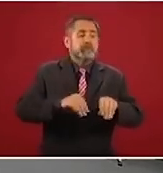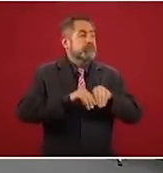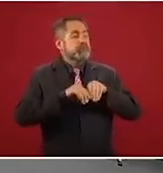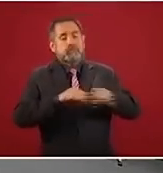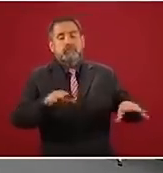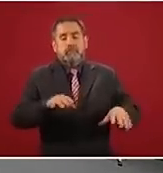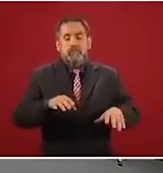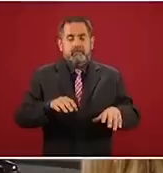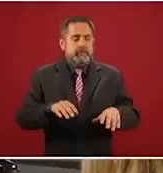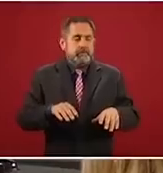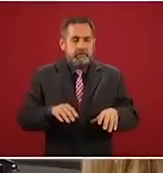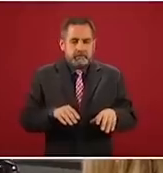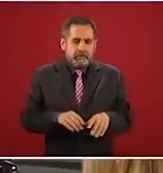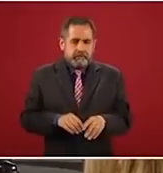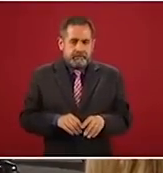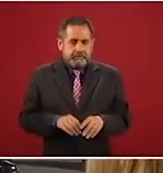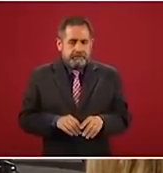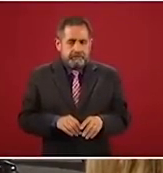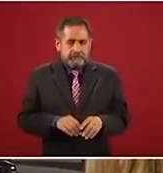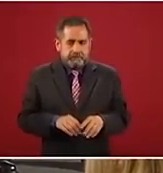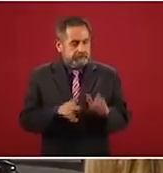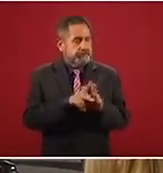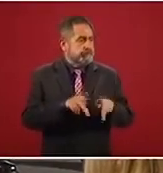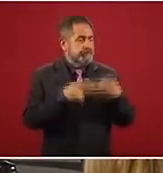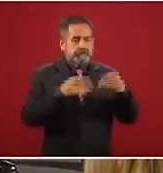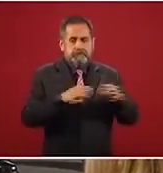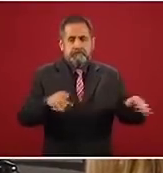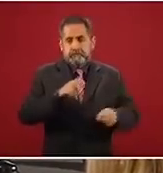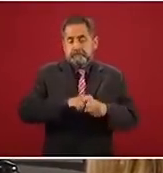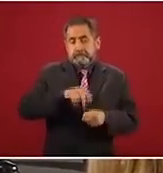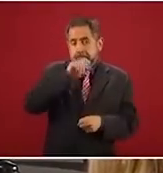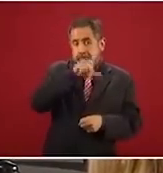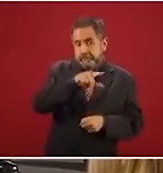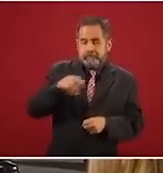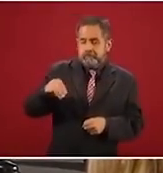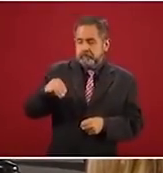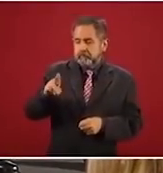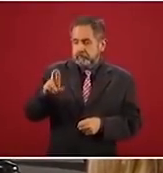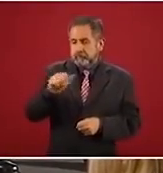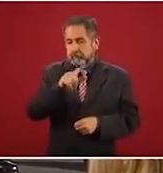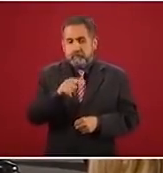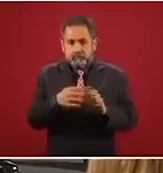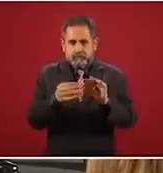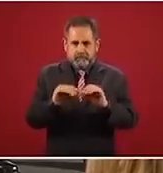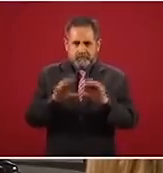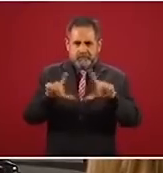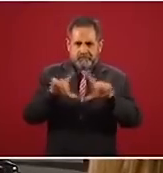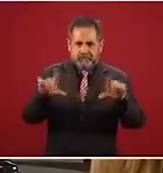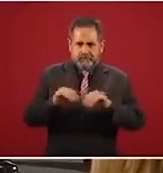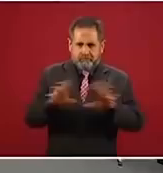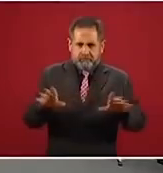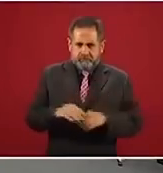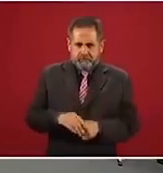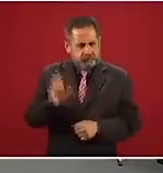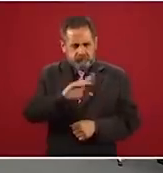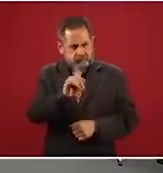la versión de Reforma en Jalisco, el Mural, una aclaración. ¿Se publicó esta semana pasada? No, se